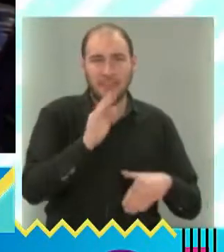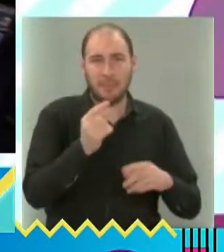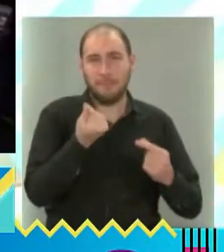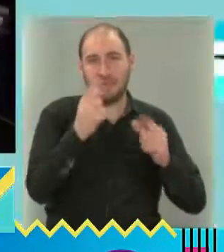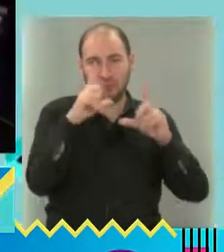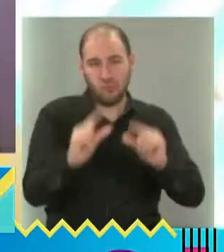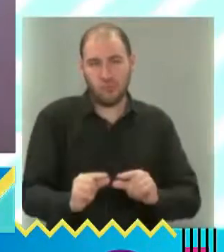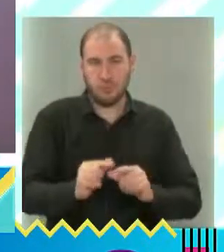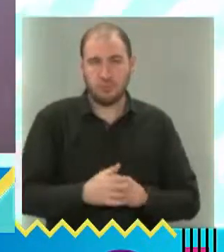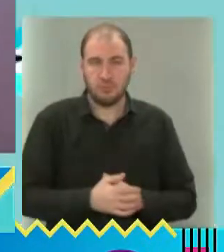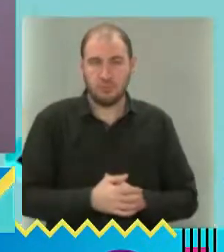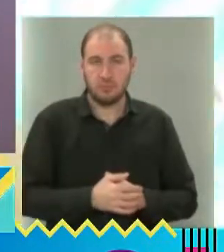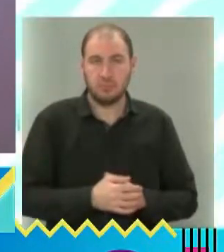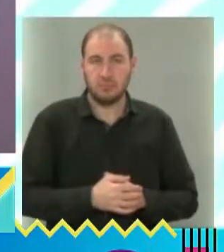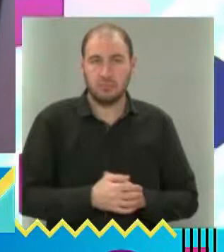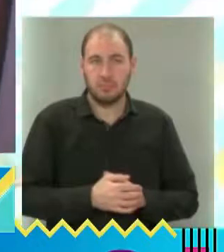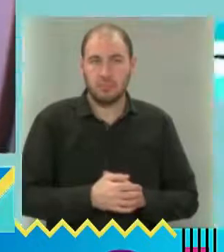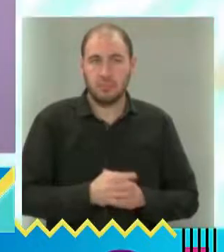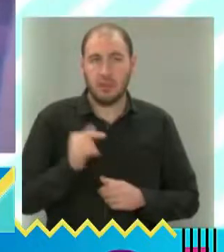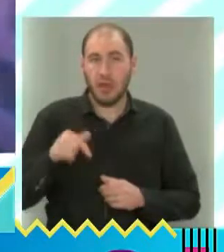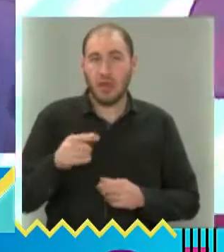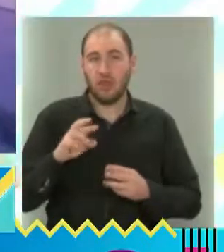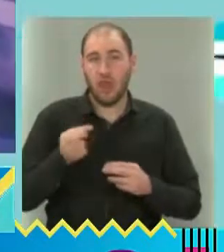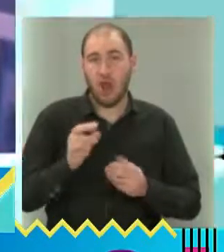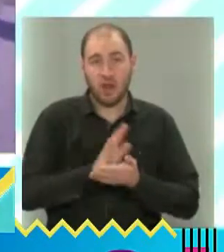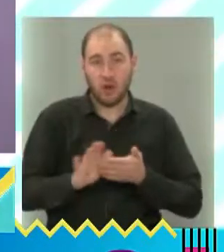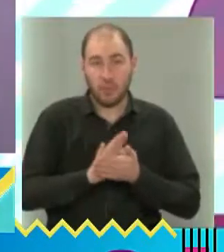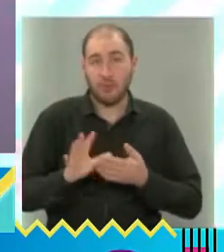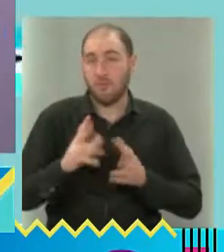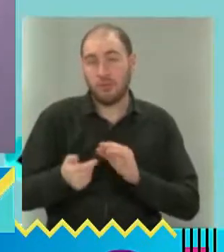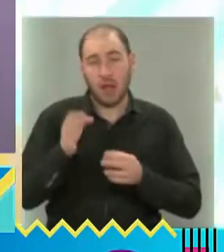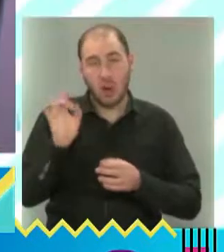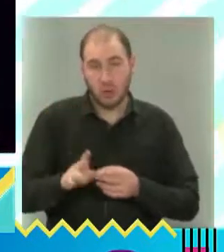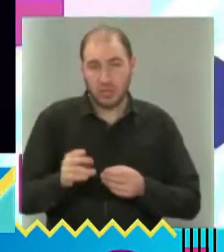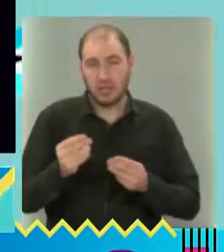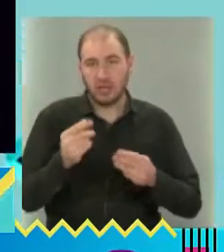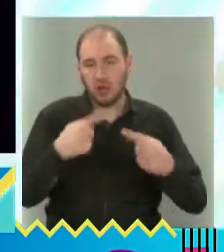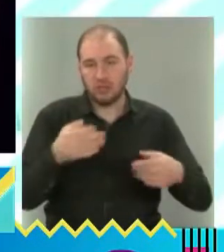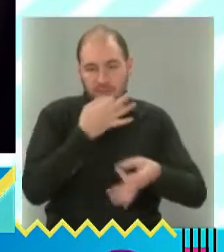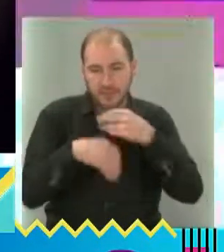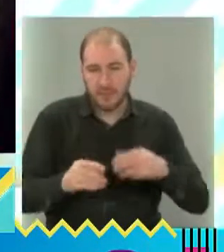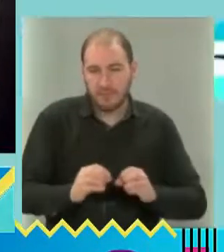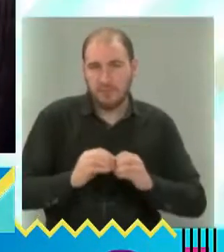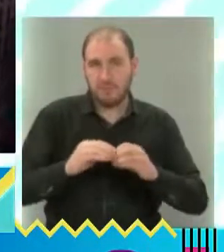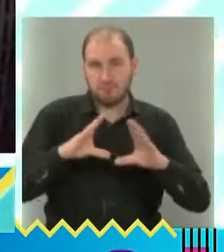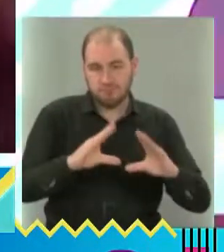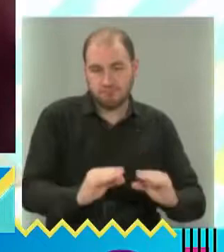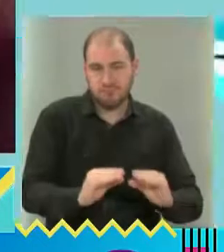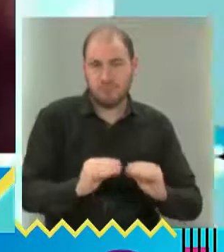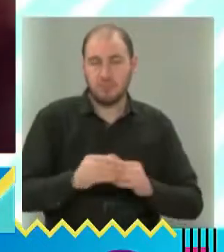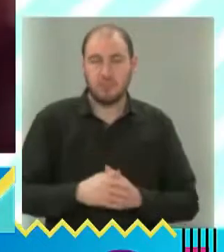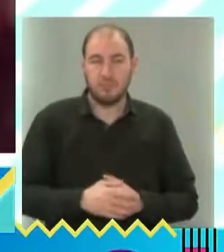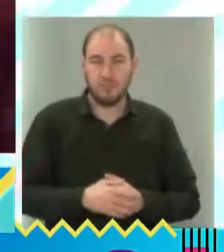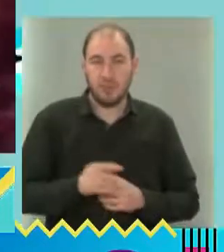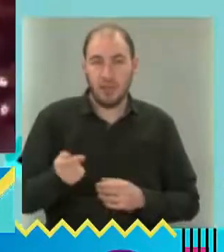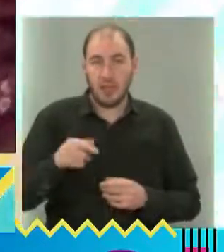precio. En teoría, y con el nuevo dólar, la única salida para bajar los stocks es